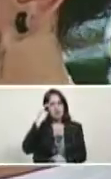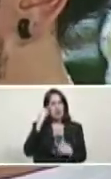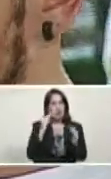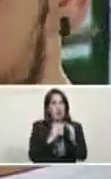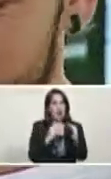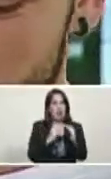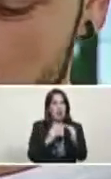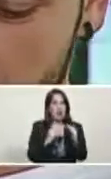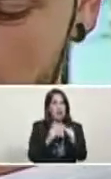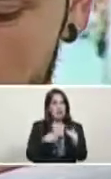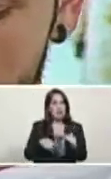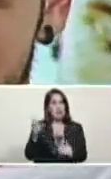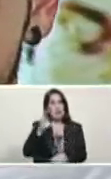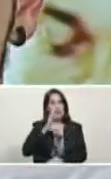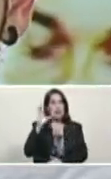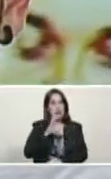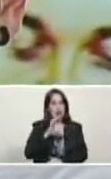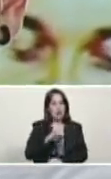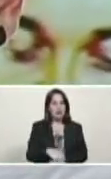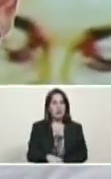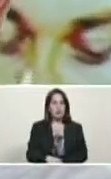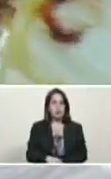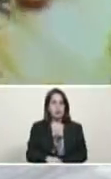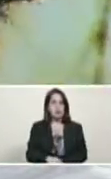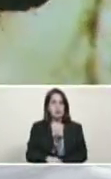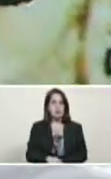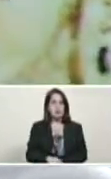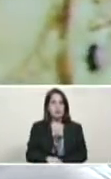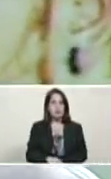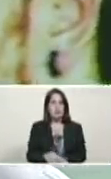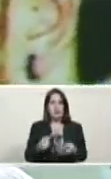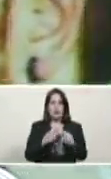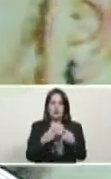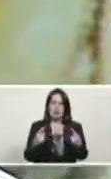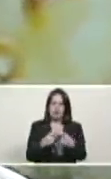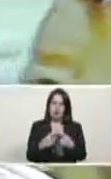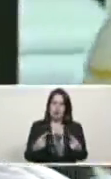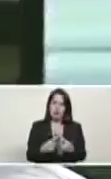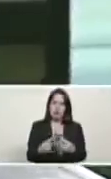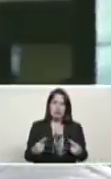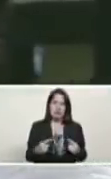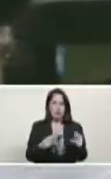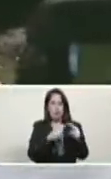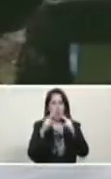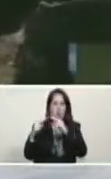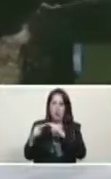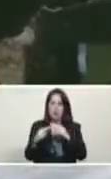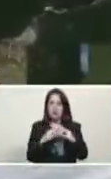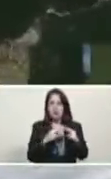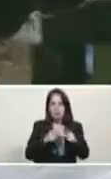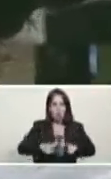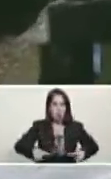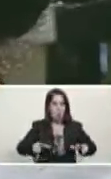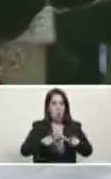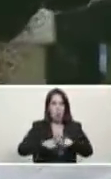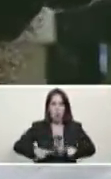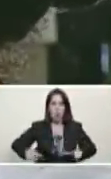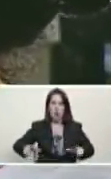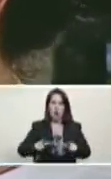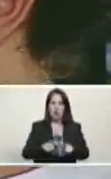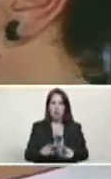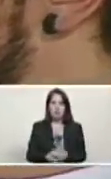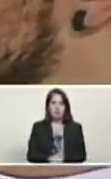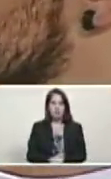en caracas de diversos y conocemos diversos espacios tuvimos en la